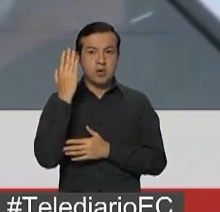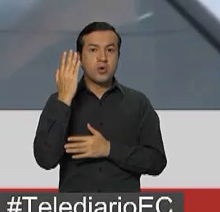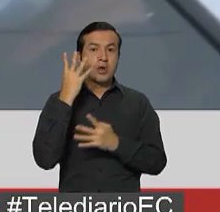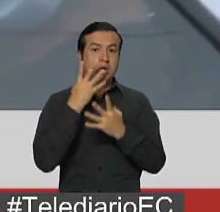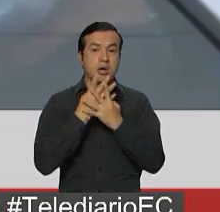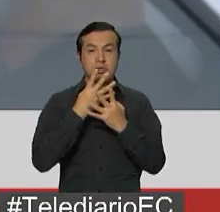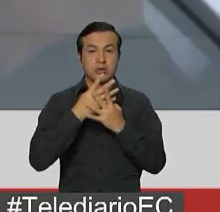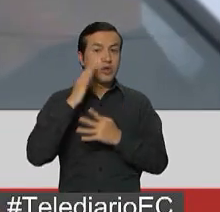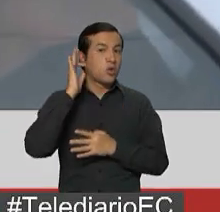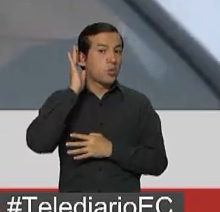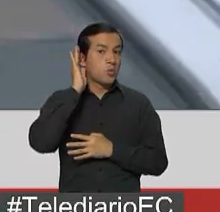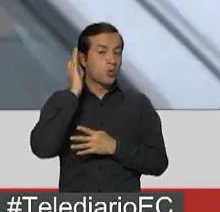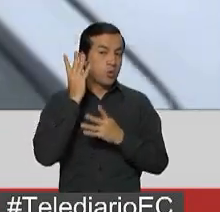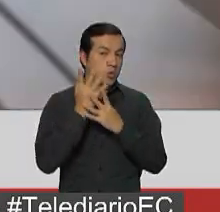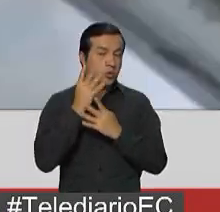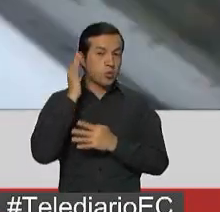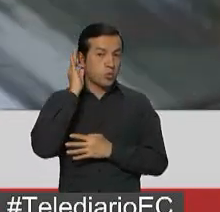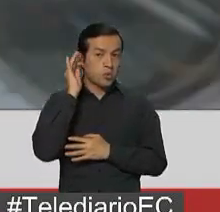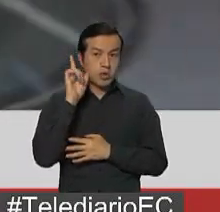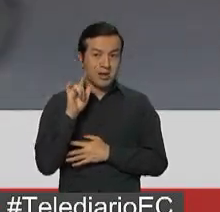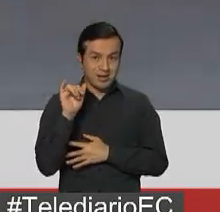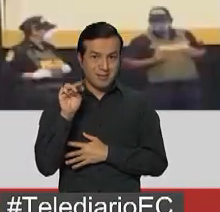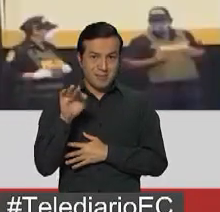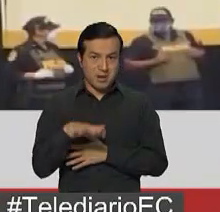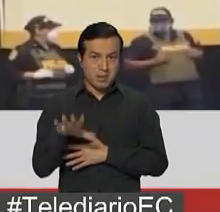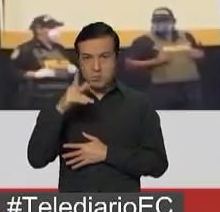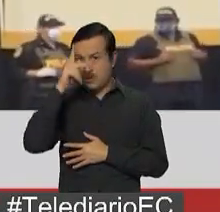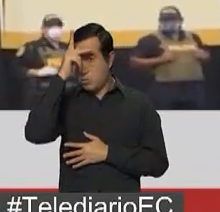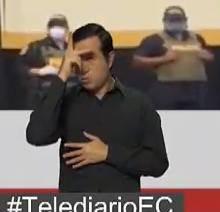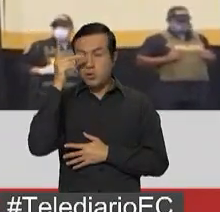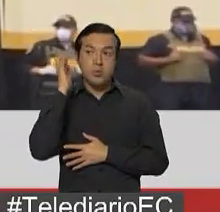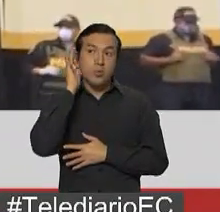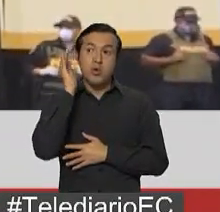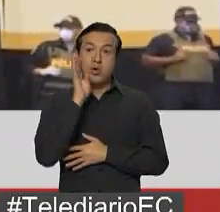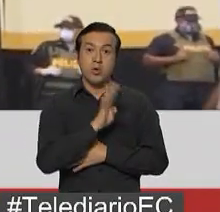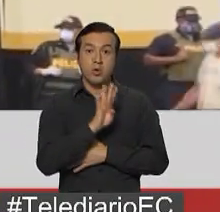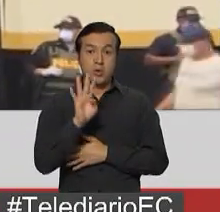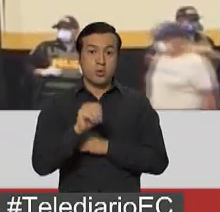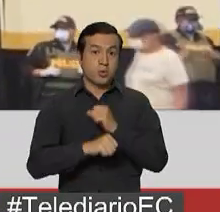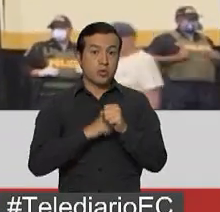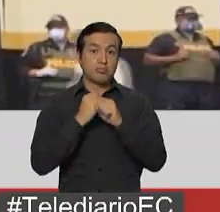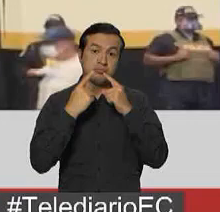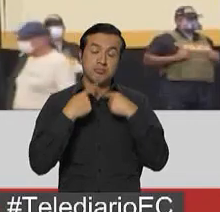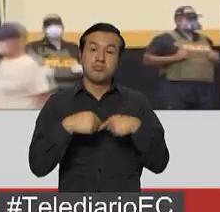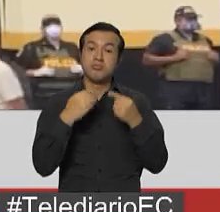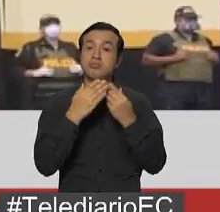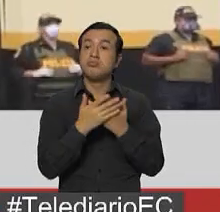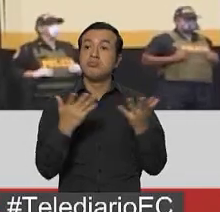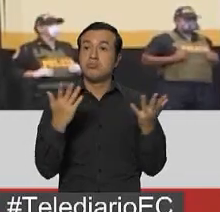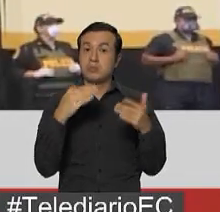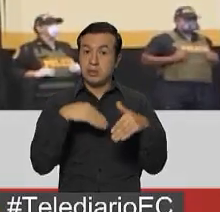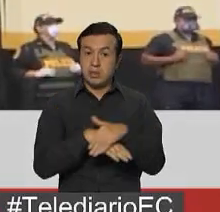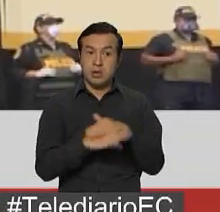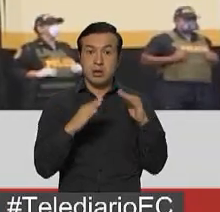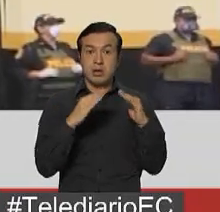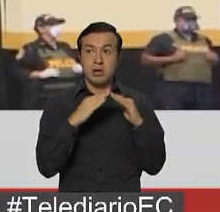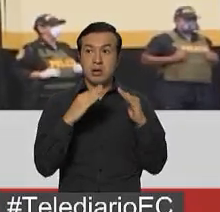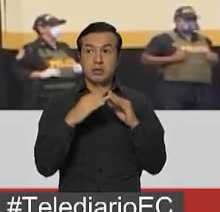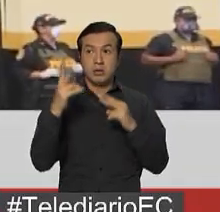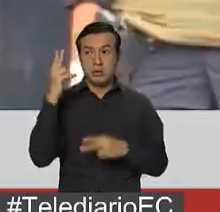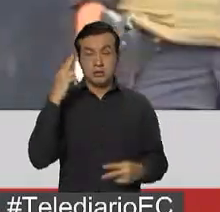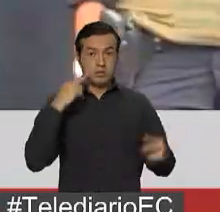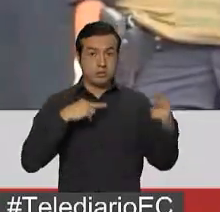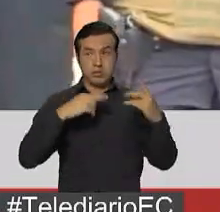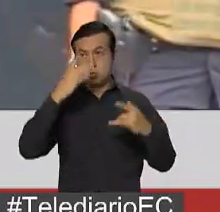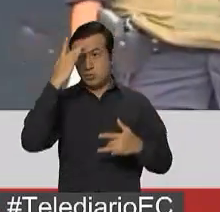de chorrillos en el sur de lima- previo a su salida a keiko de 44 años anunció en twitter que al llegar a su casa se sometería a pruebas